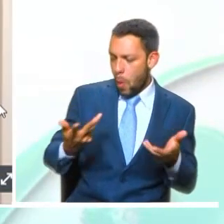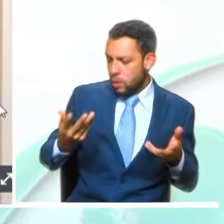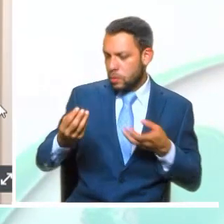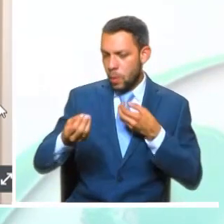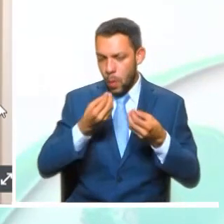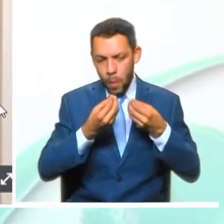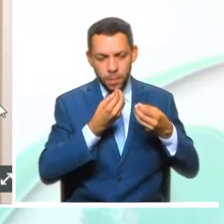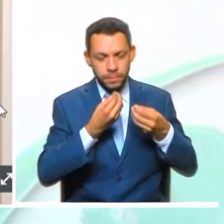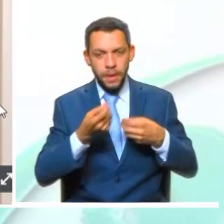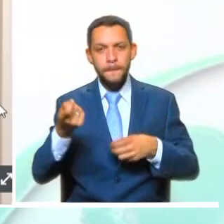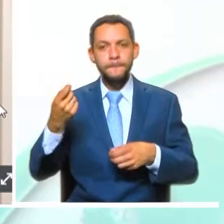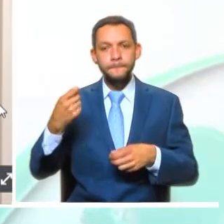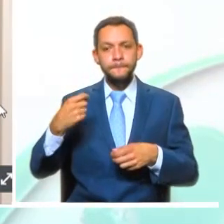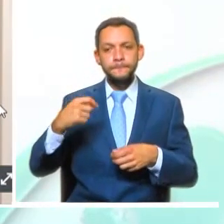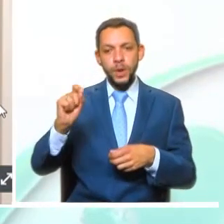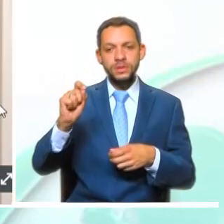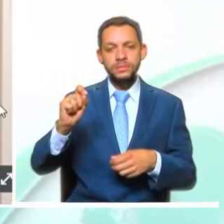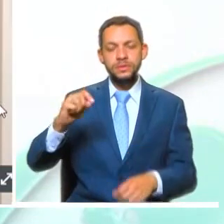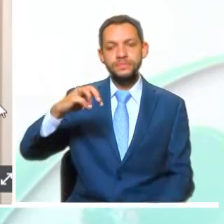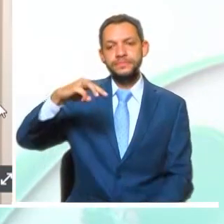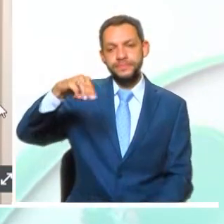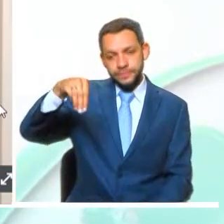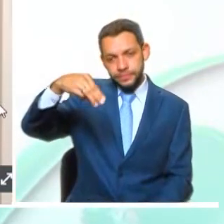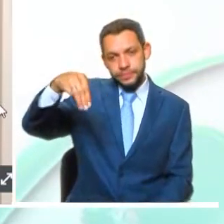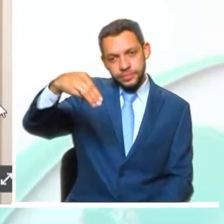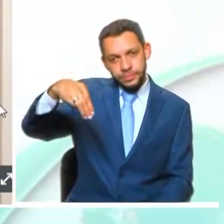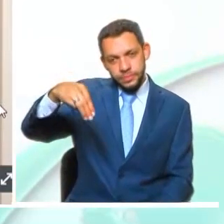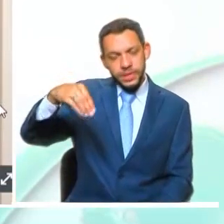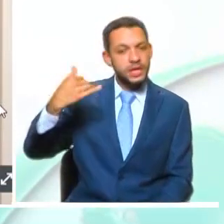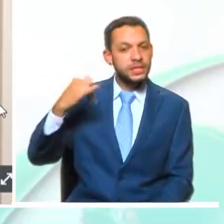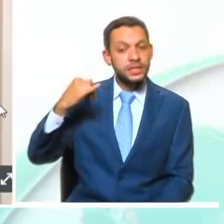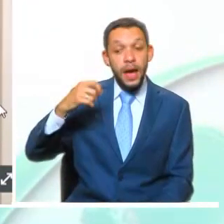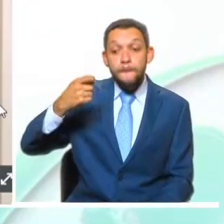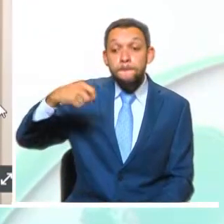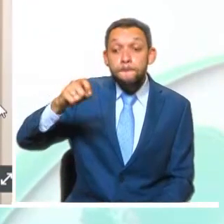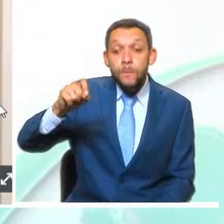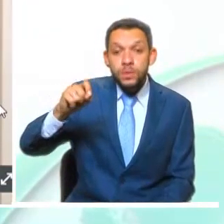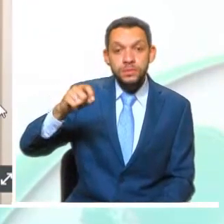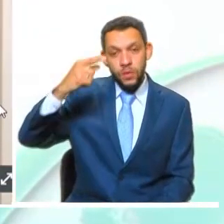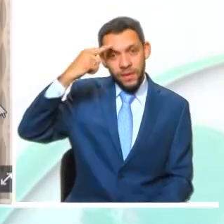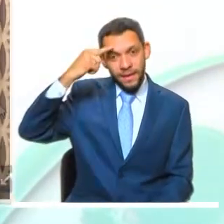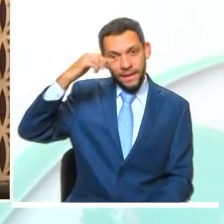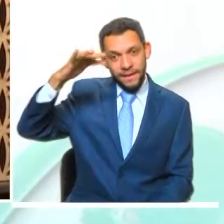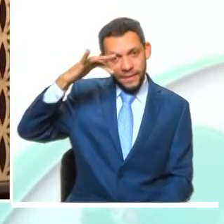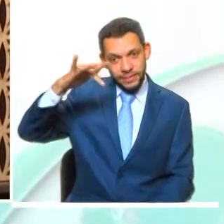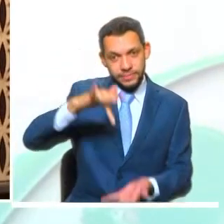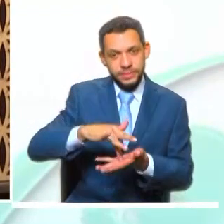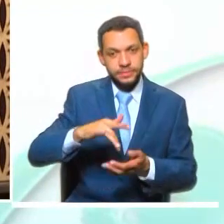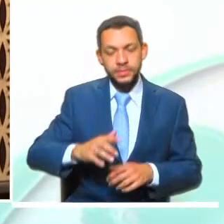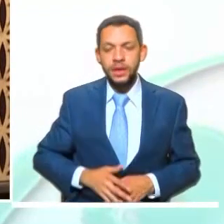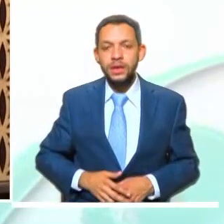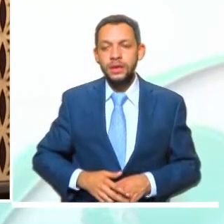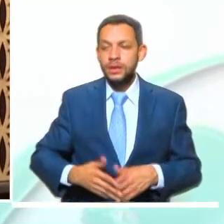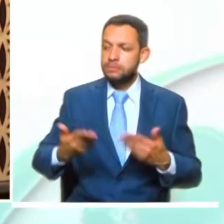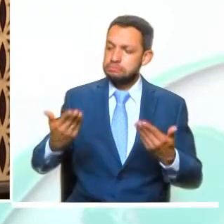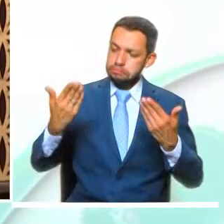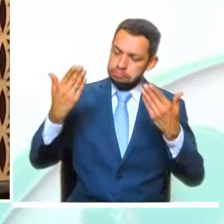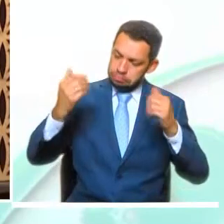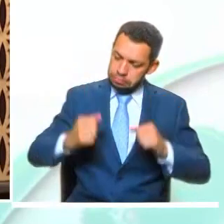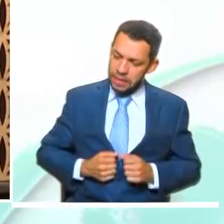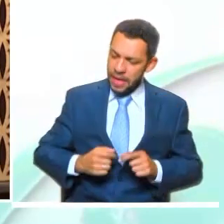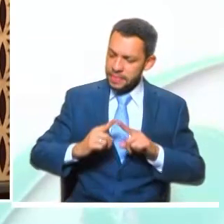este próximo miércoles es decir ya ha pasado mañana estaremos en cartagena bueno es una borro